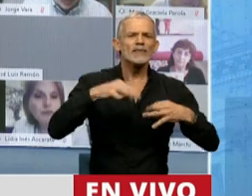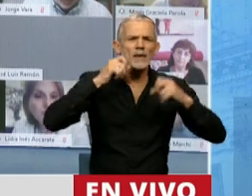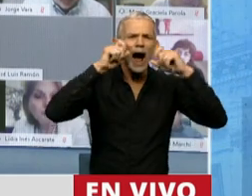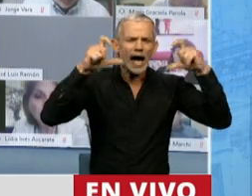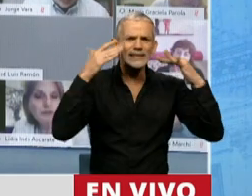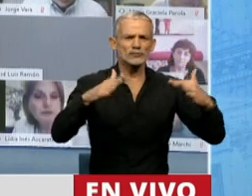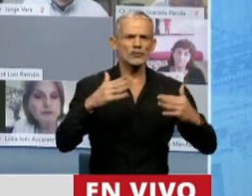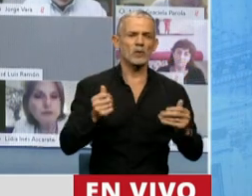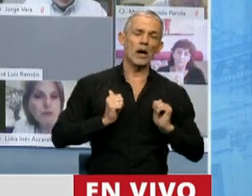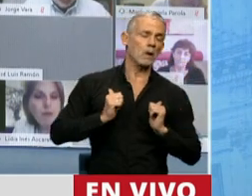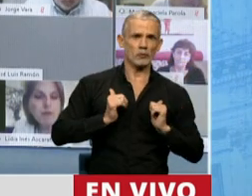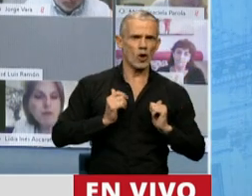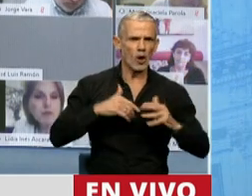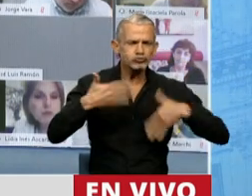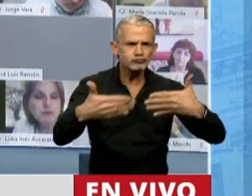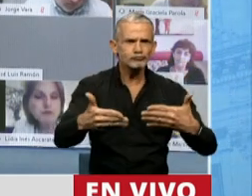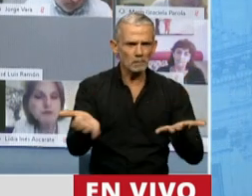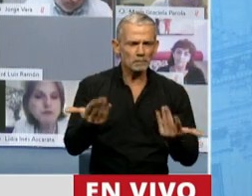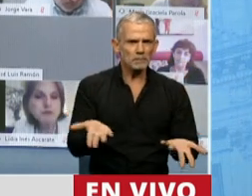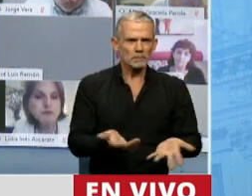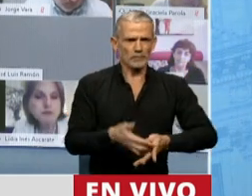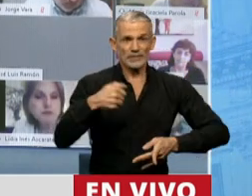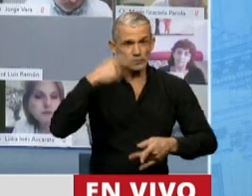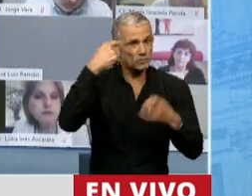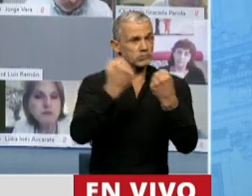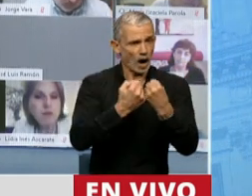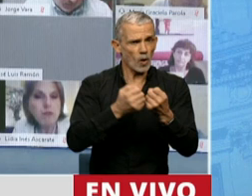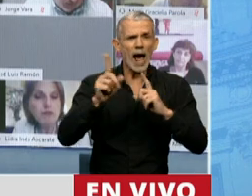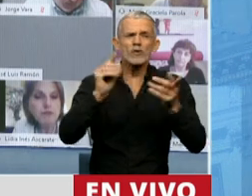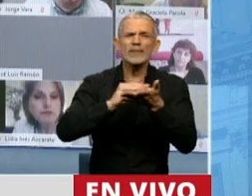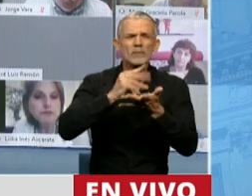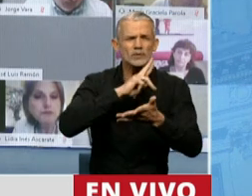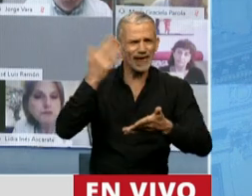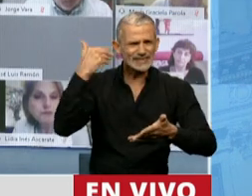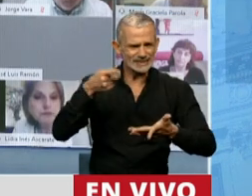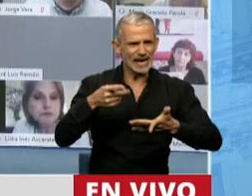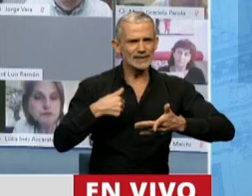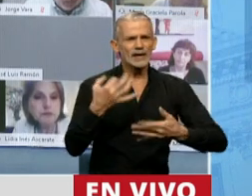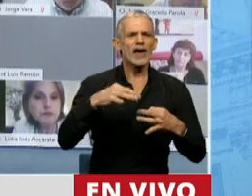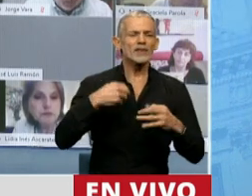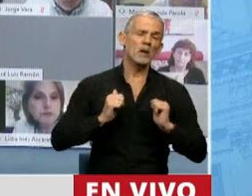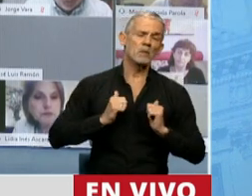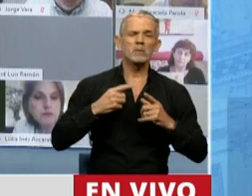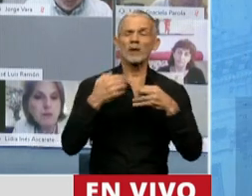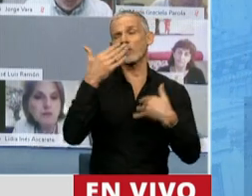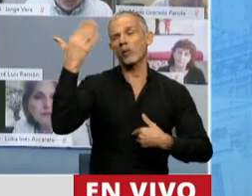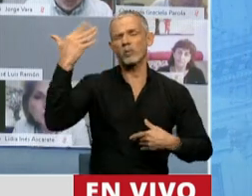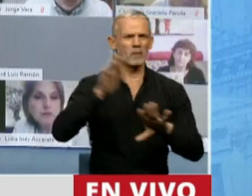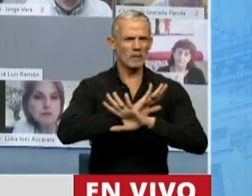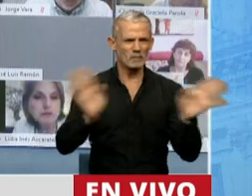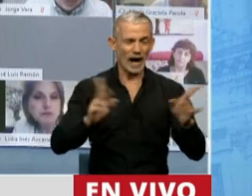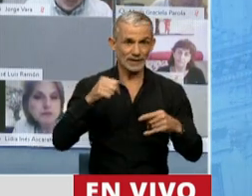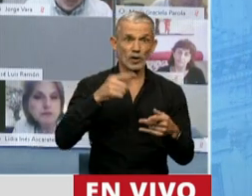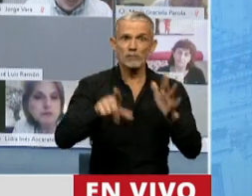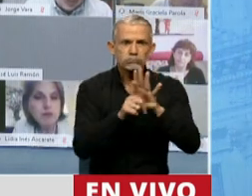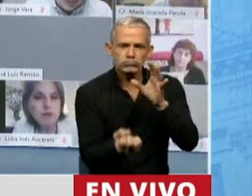empezar a actuar es tiempo y yo coincido con la vehemencia de alguna de las diputadas pero que hagamos algo más que discursos es tiempo de que